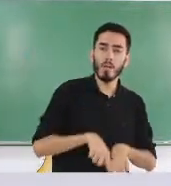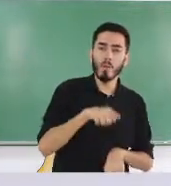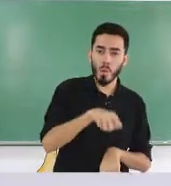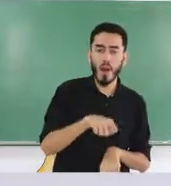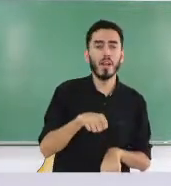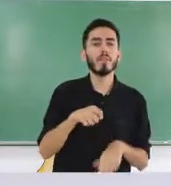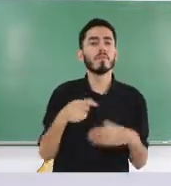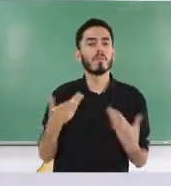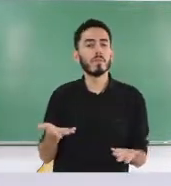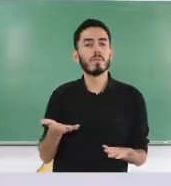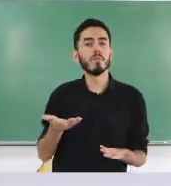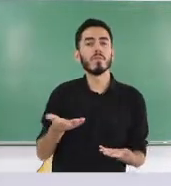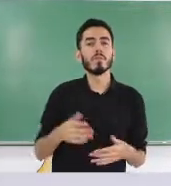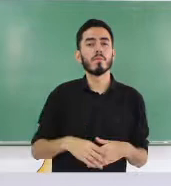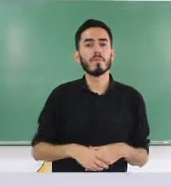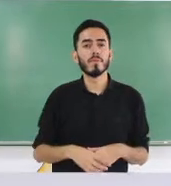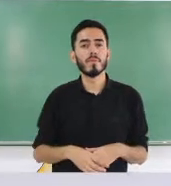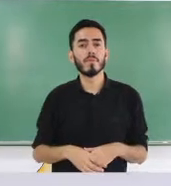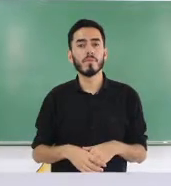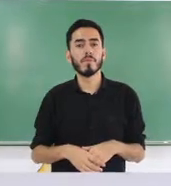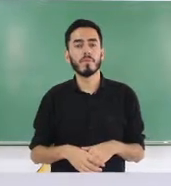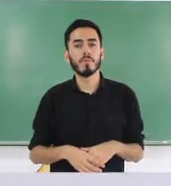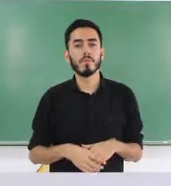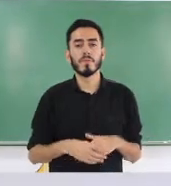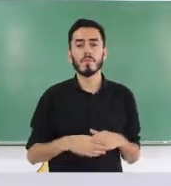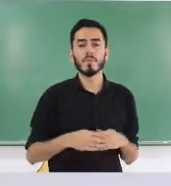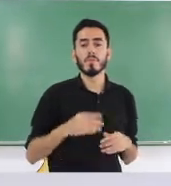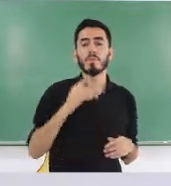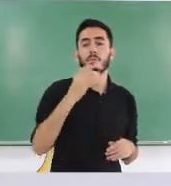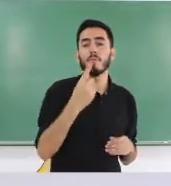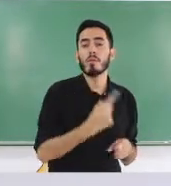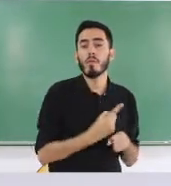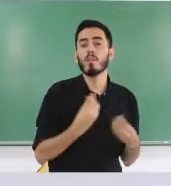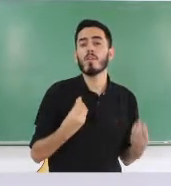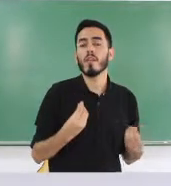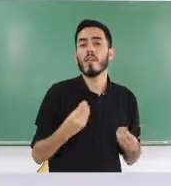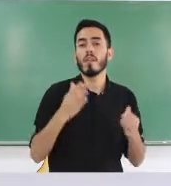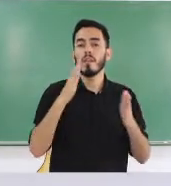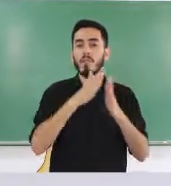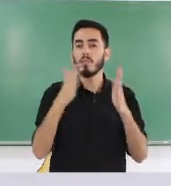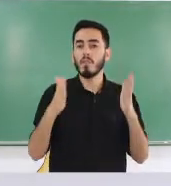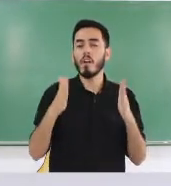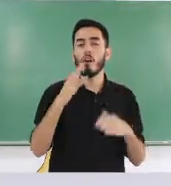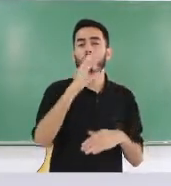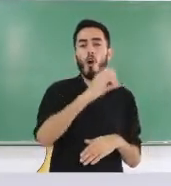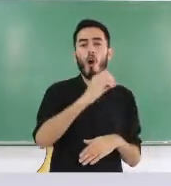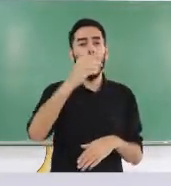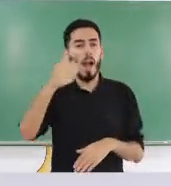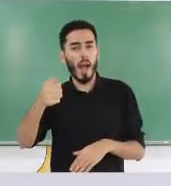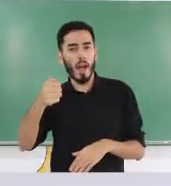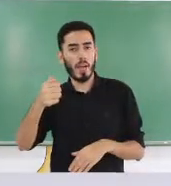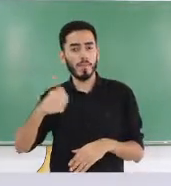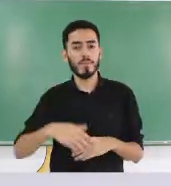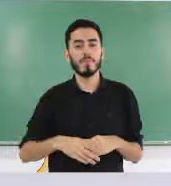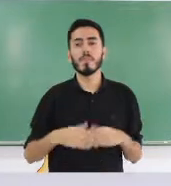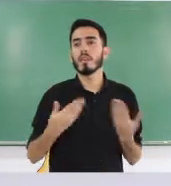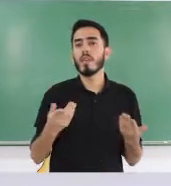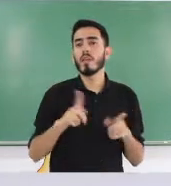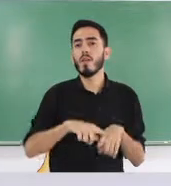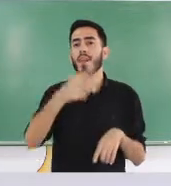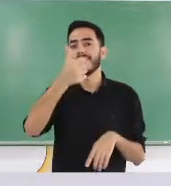Y vamos a realizar. Primero, OA, por lo tanto, tengo 6 centímetros, ¿sí?